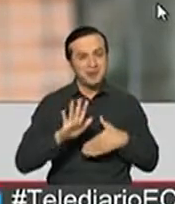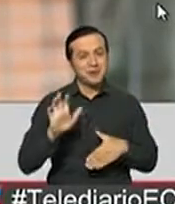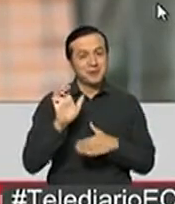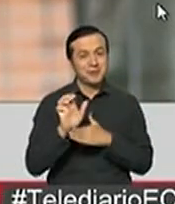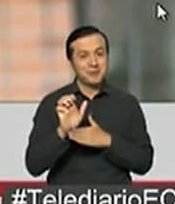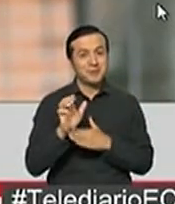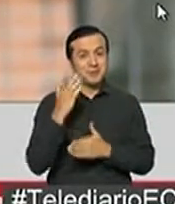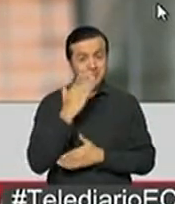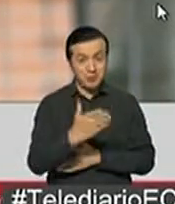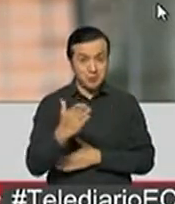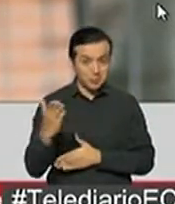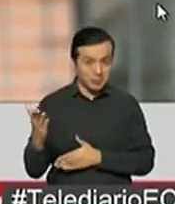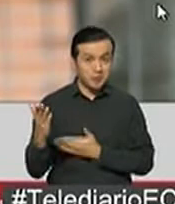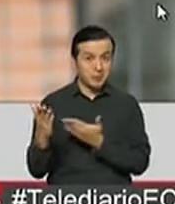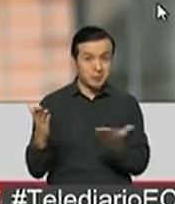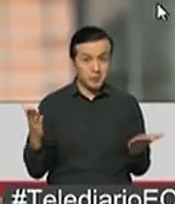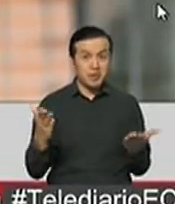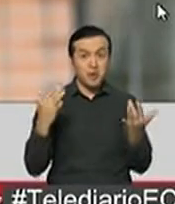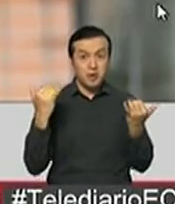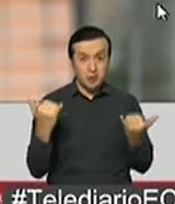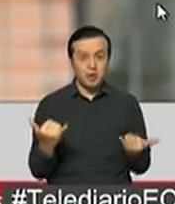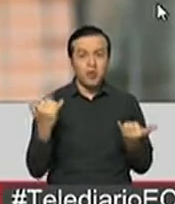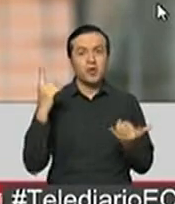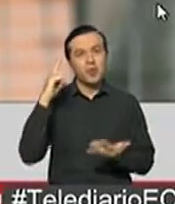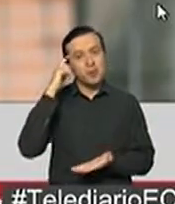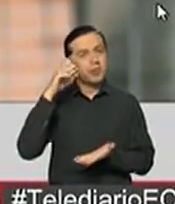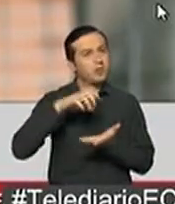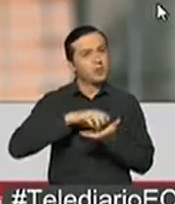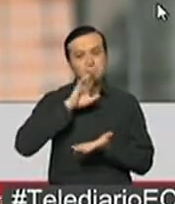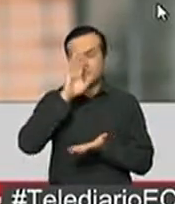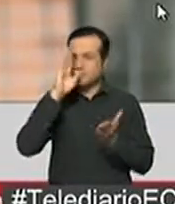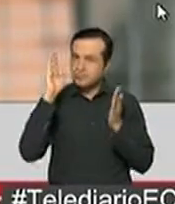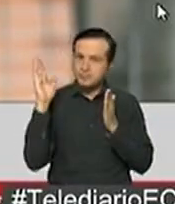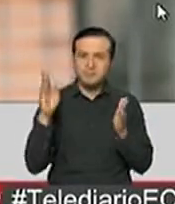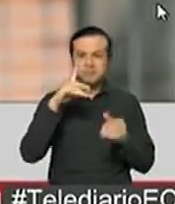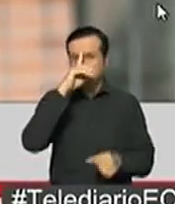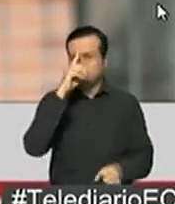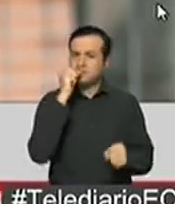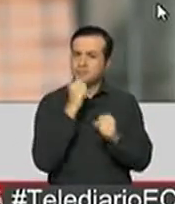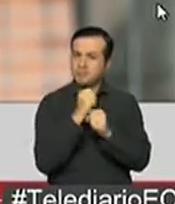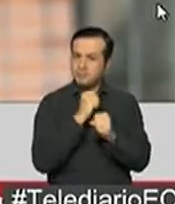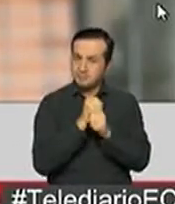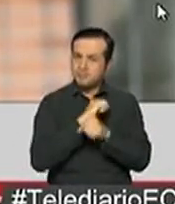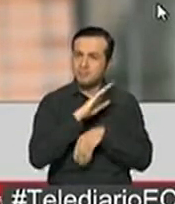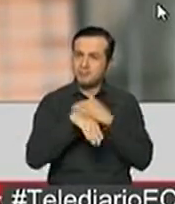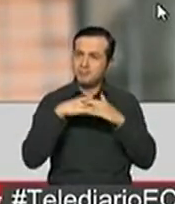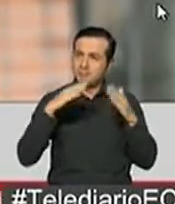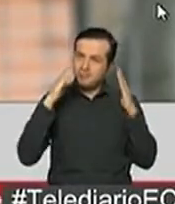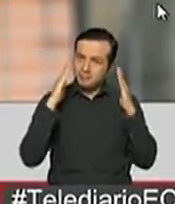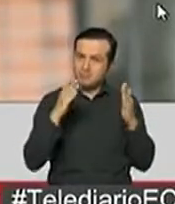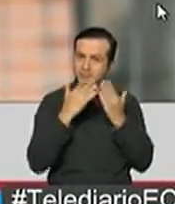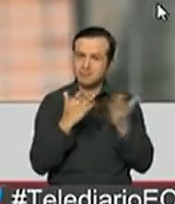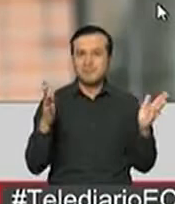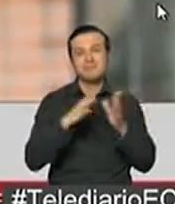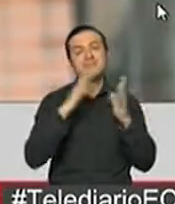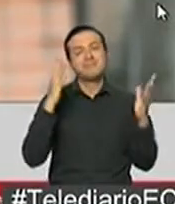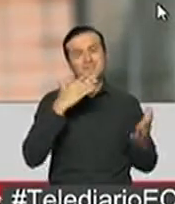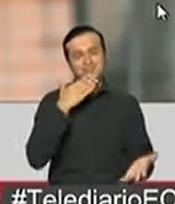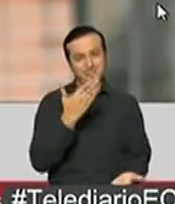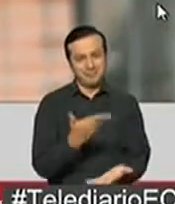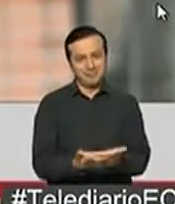y ecuatorianos este es un gobierno de todos que trabaja con todos y que trabaja para todos muchísimas